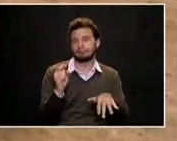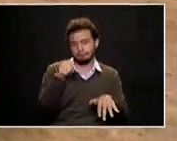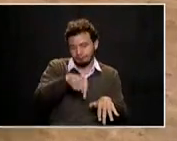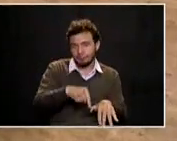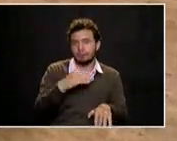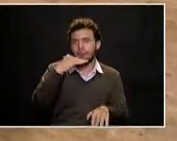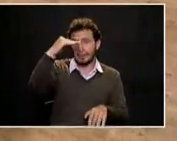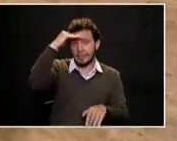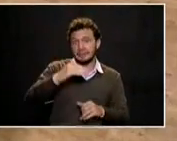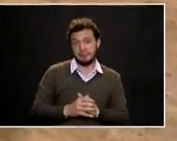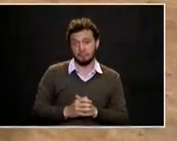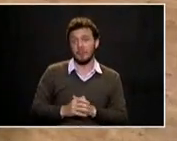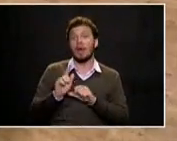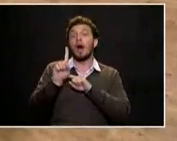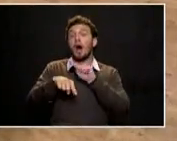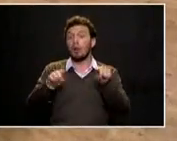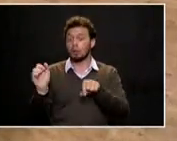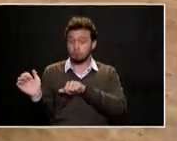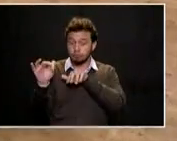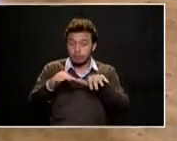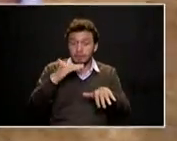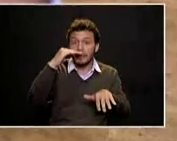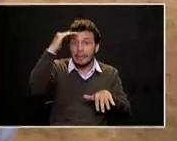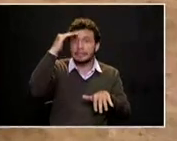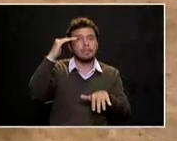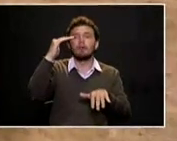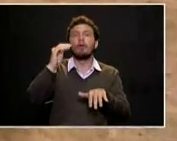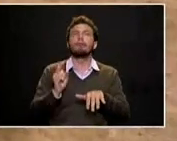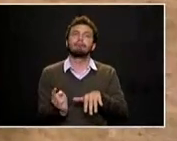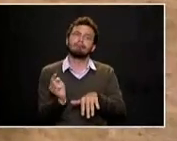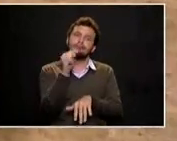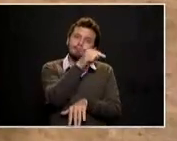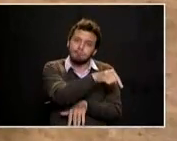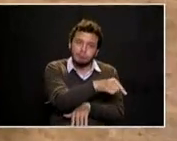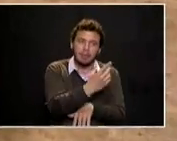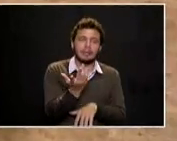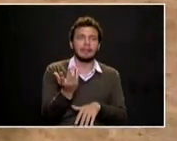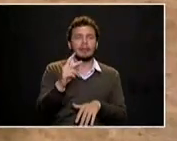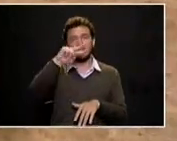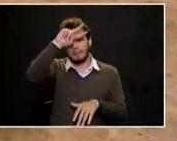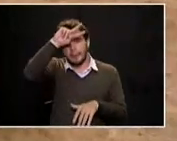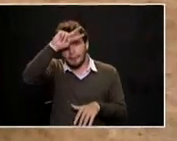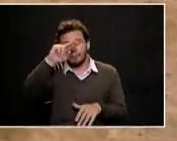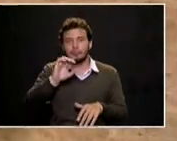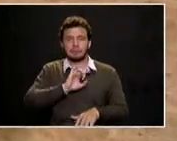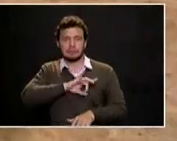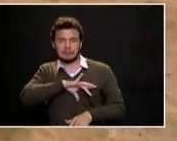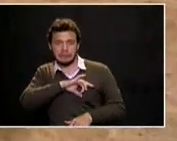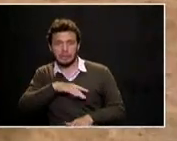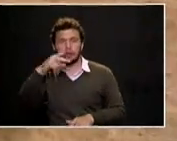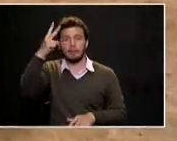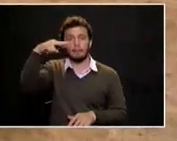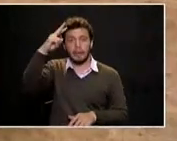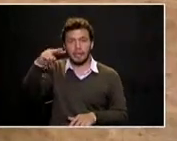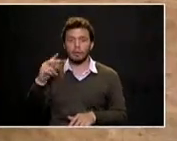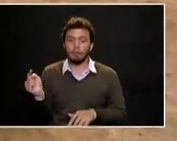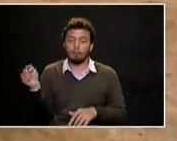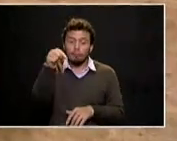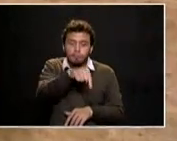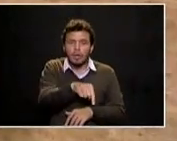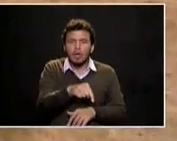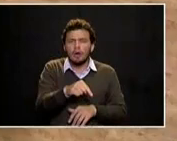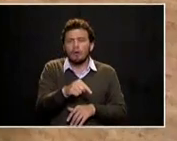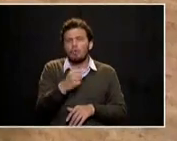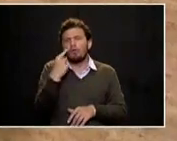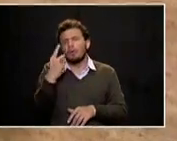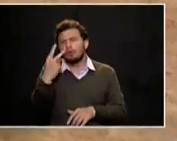vienen a Medellín, se van para Ecuador, van para Chile, van para México porque tienen familias que ya se radicaron allá y están de paso. Nosotros